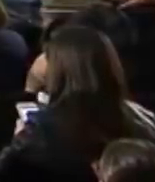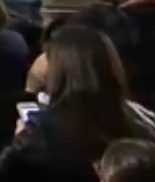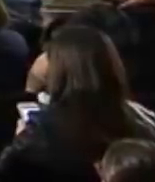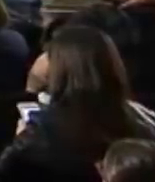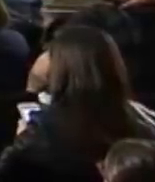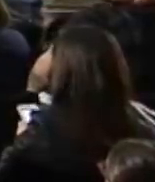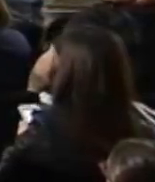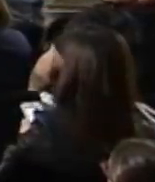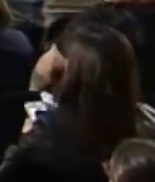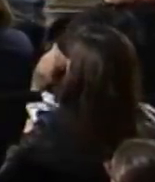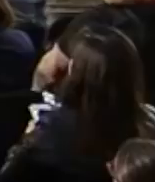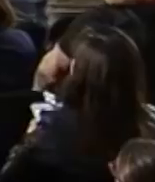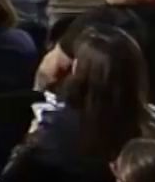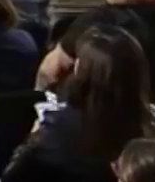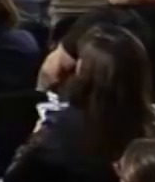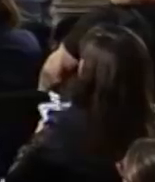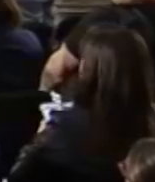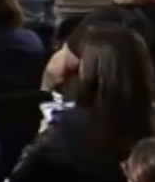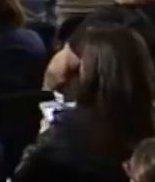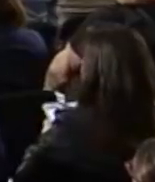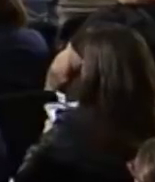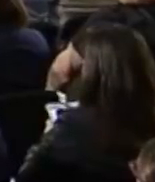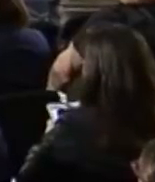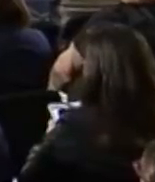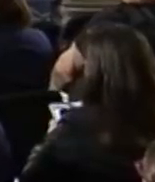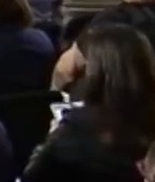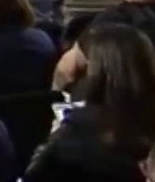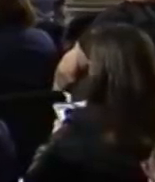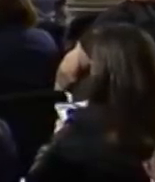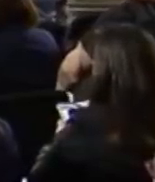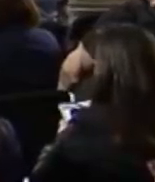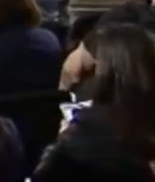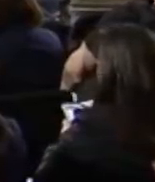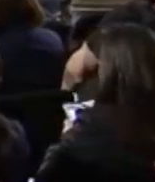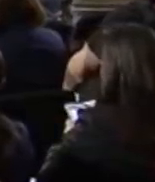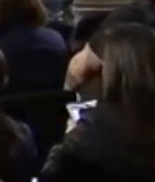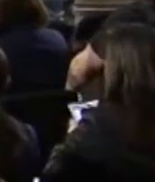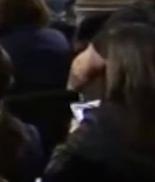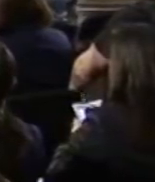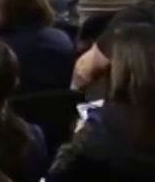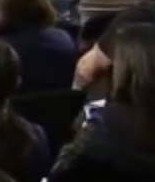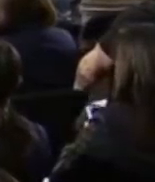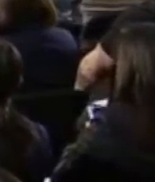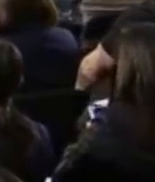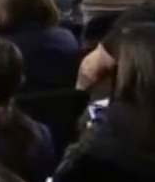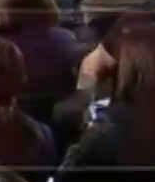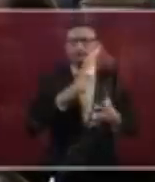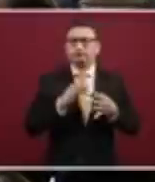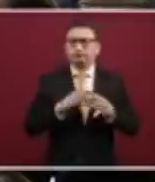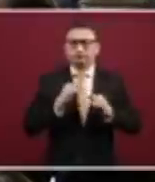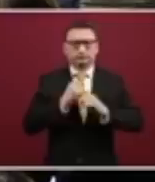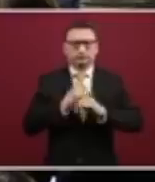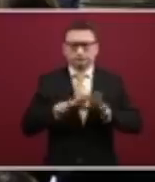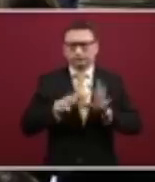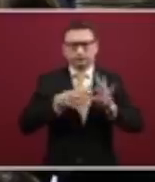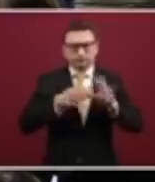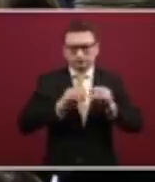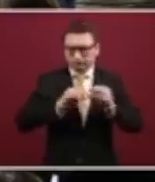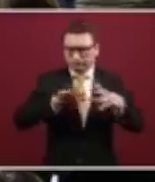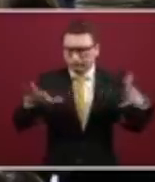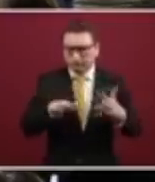más fuerte a las comisiones estatales, a las fiscalías para la identificación de cuerpos? ¿En esa transparencia de información se va a especificar el